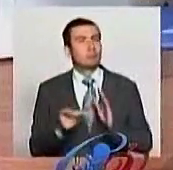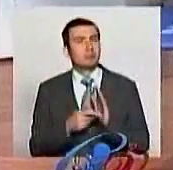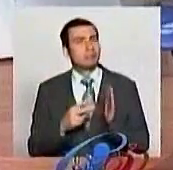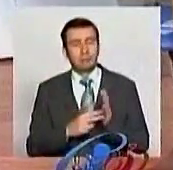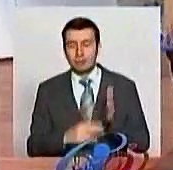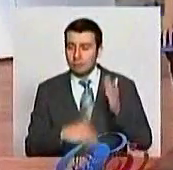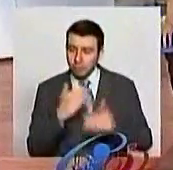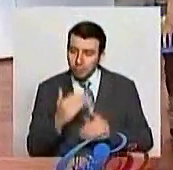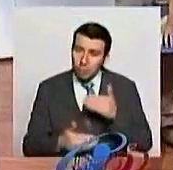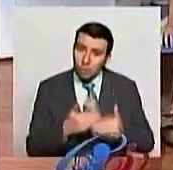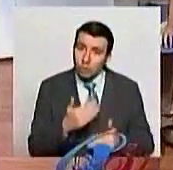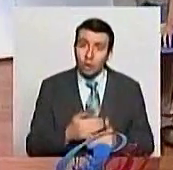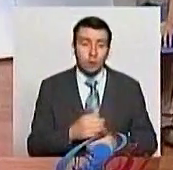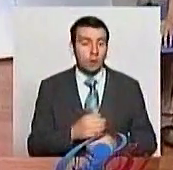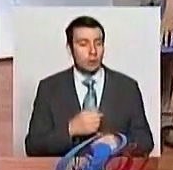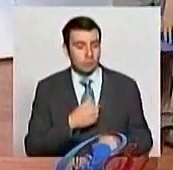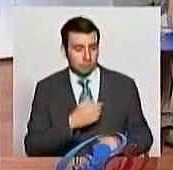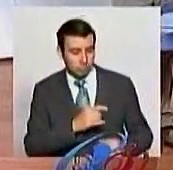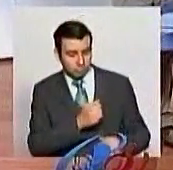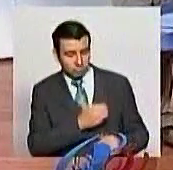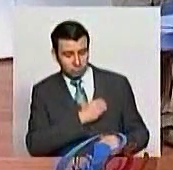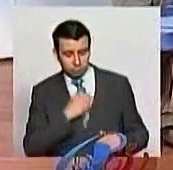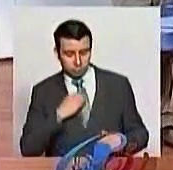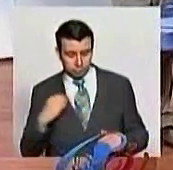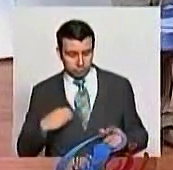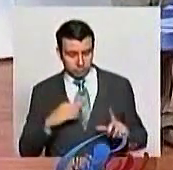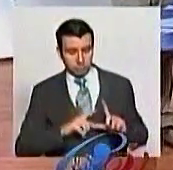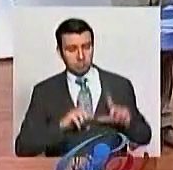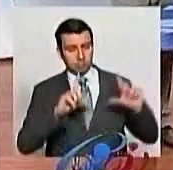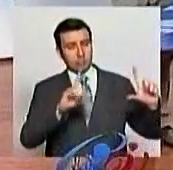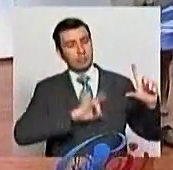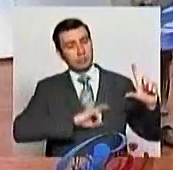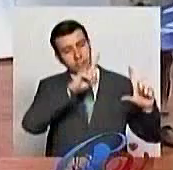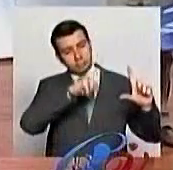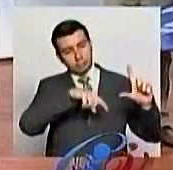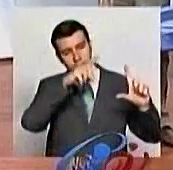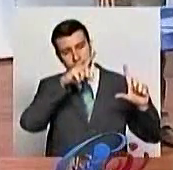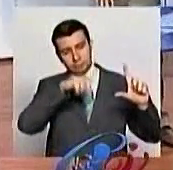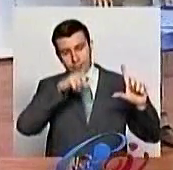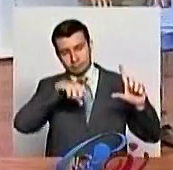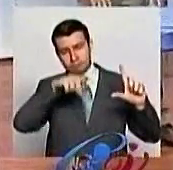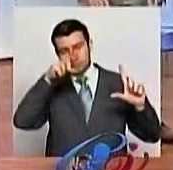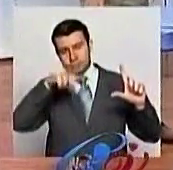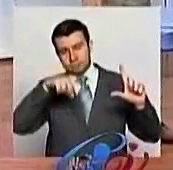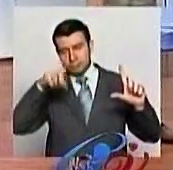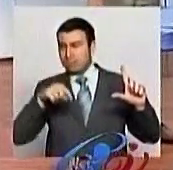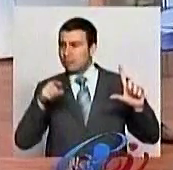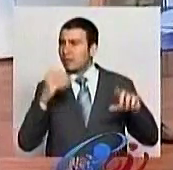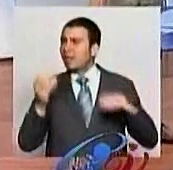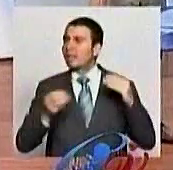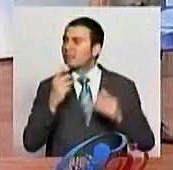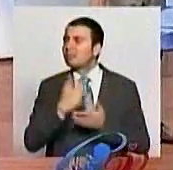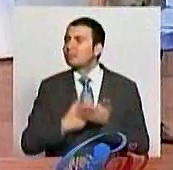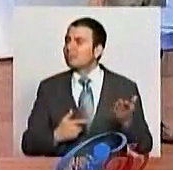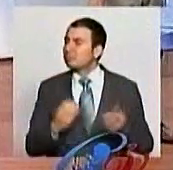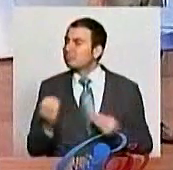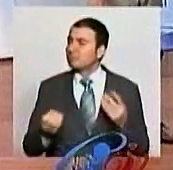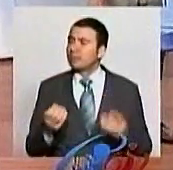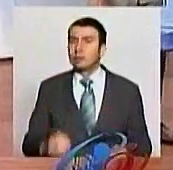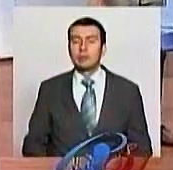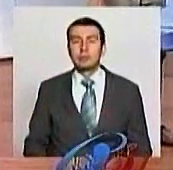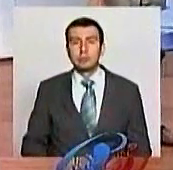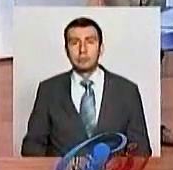proceso del electrocardiograma y qué hay que hacer para este examen, doctora Carolina. Bueno, nosotros